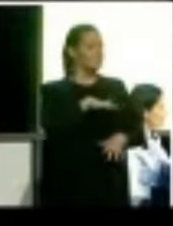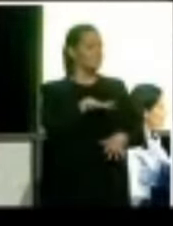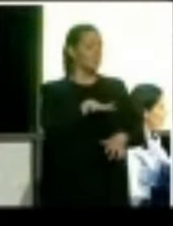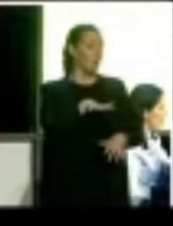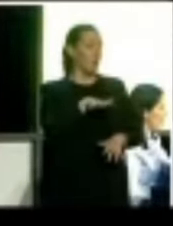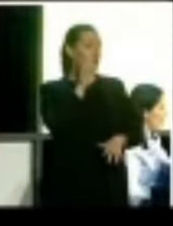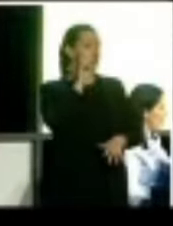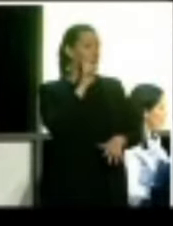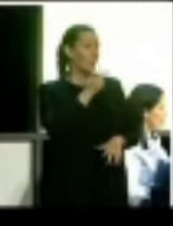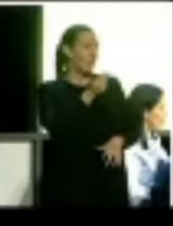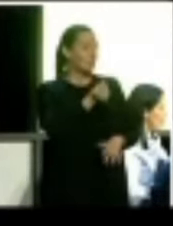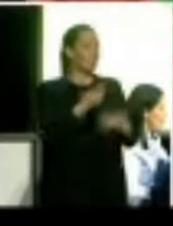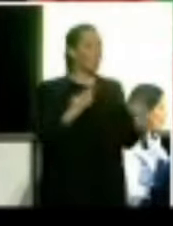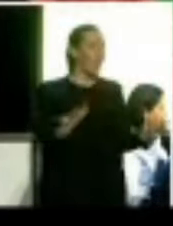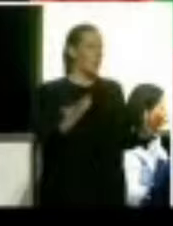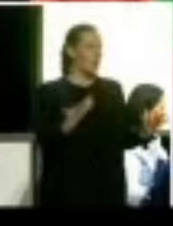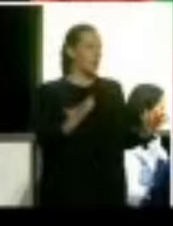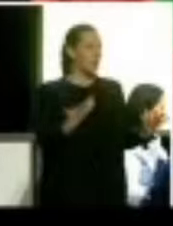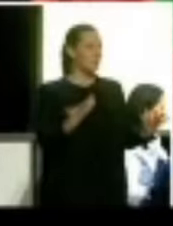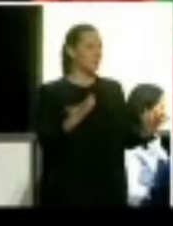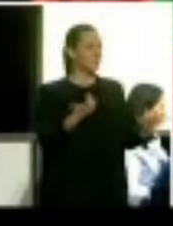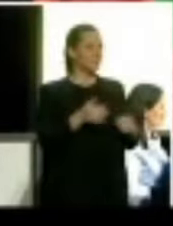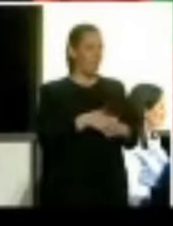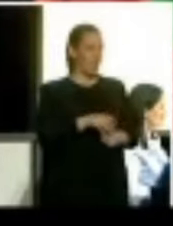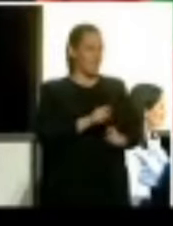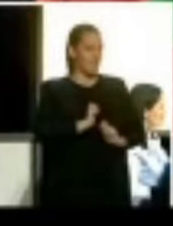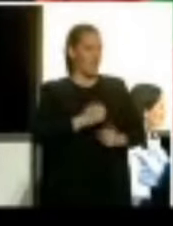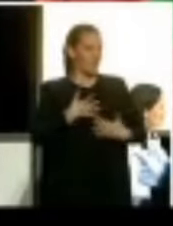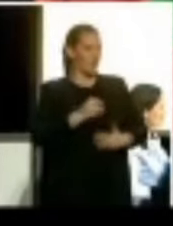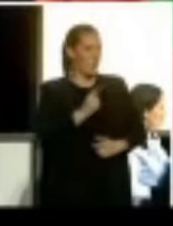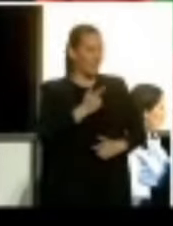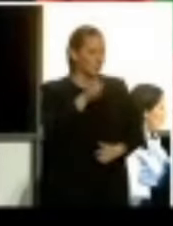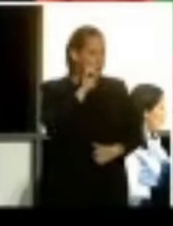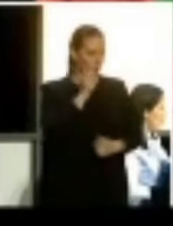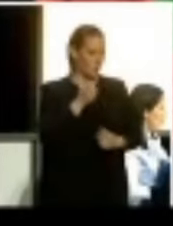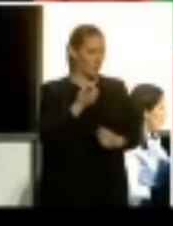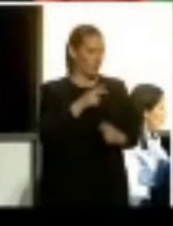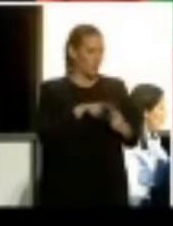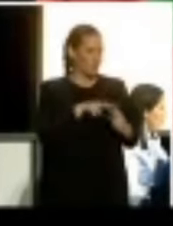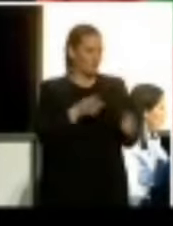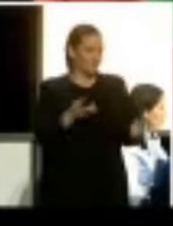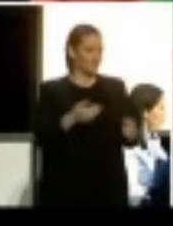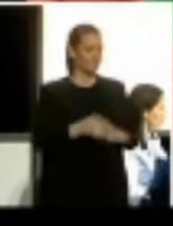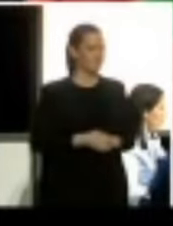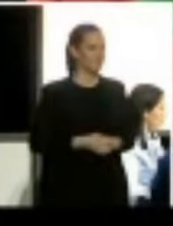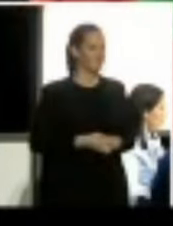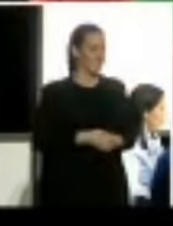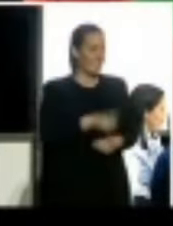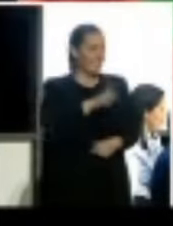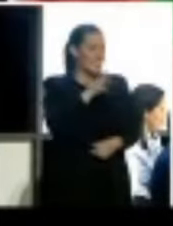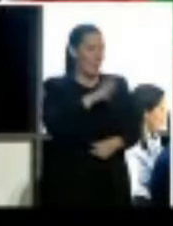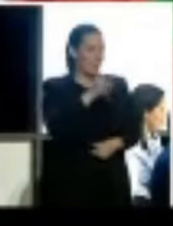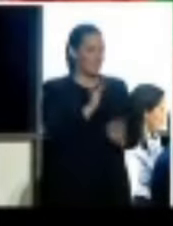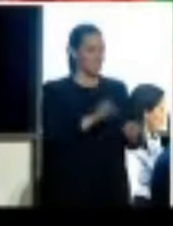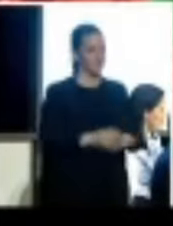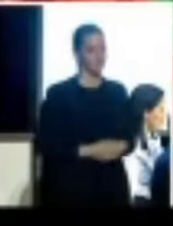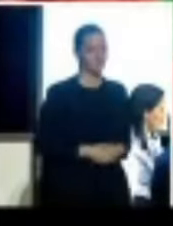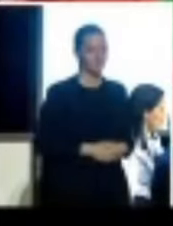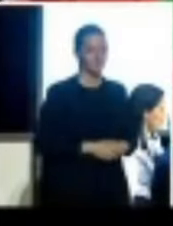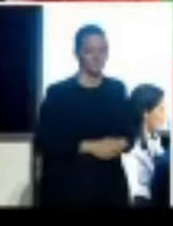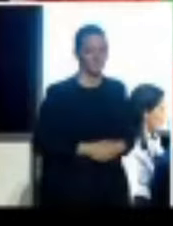los dos días ha representado más emoción para mí, la verdad. Sí, sí, la verdad es que es increíble.